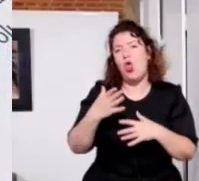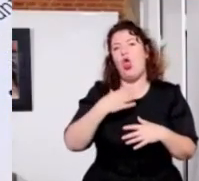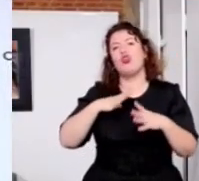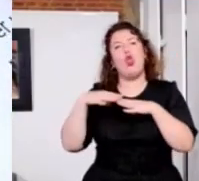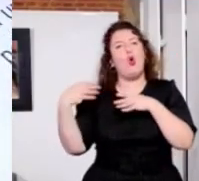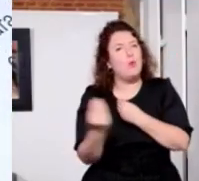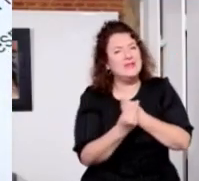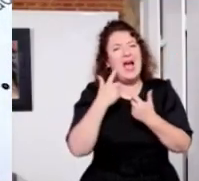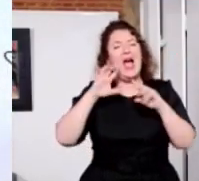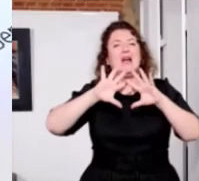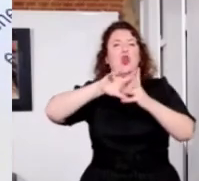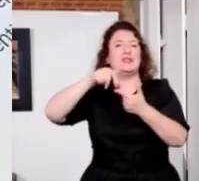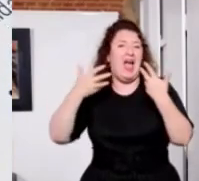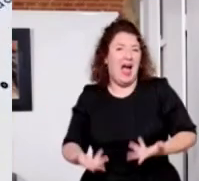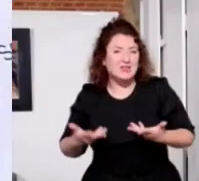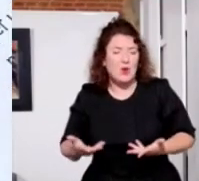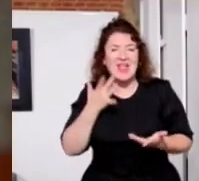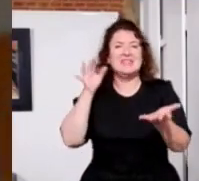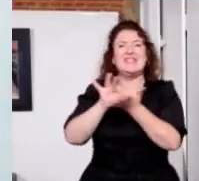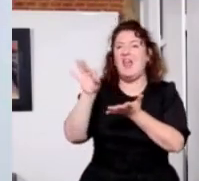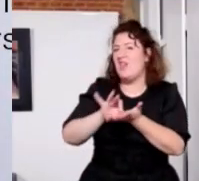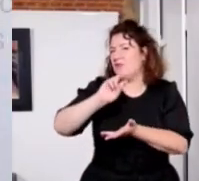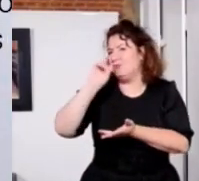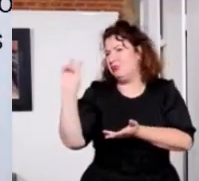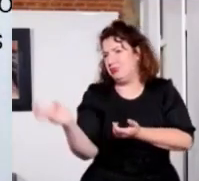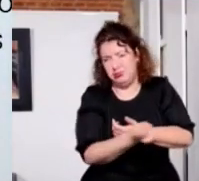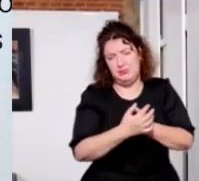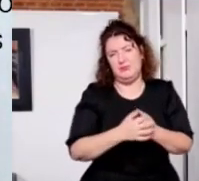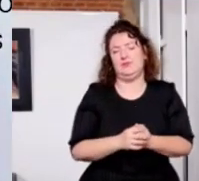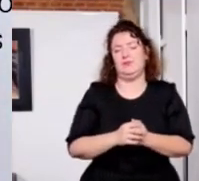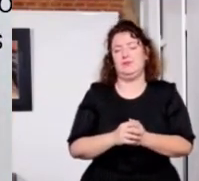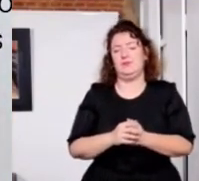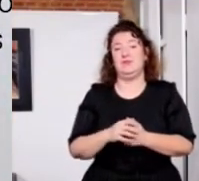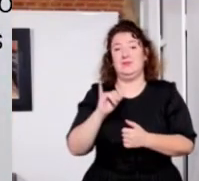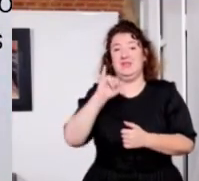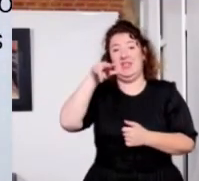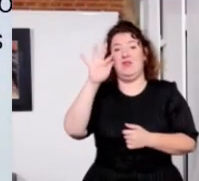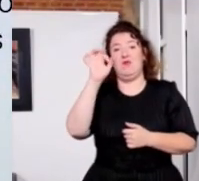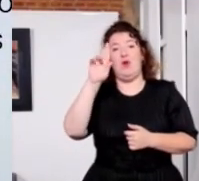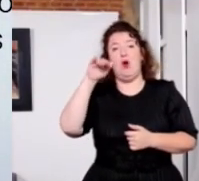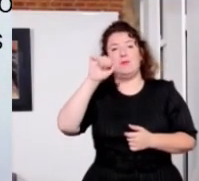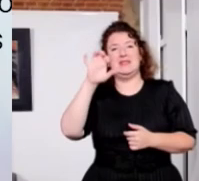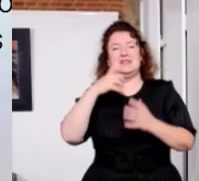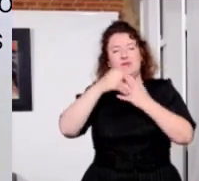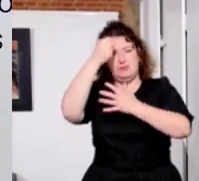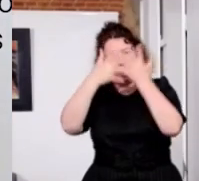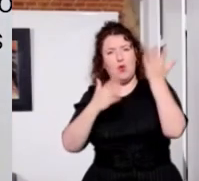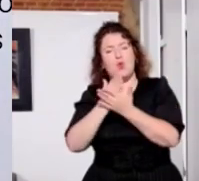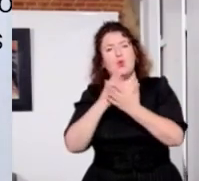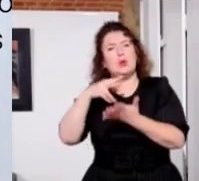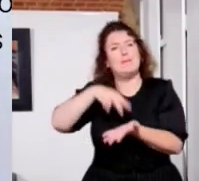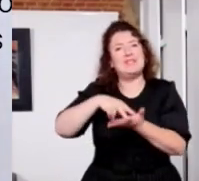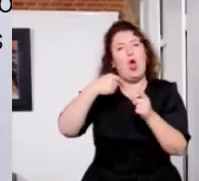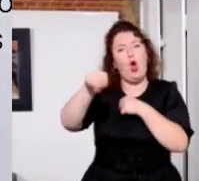documentación, actualidad, servicios y mucho más. En el Fórmate encontrarás un amplio listado de cursos presenciales y en